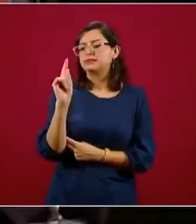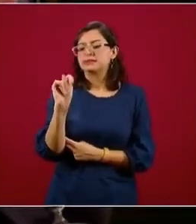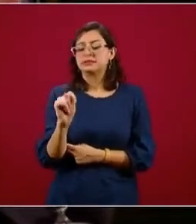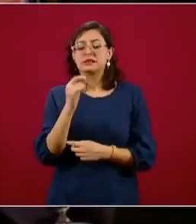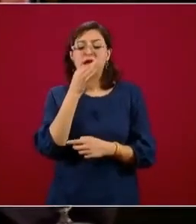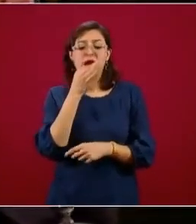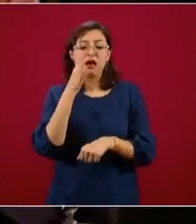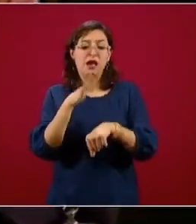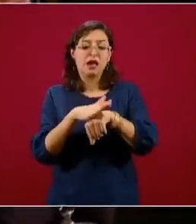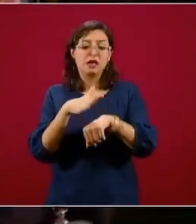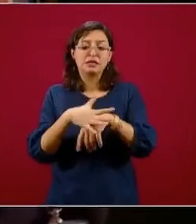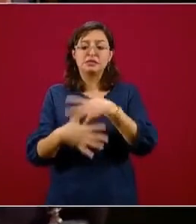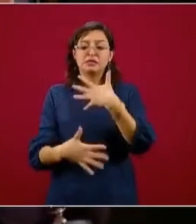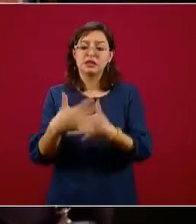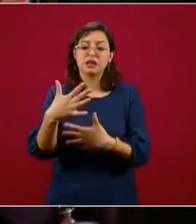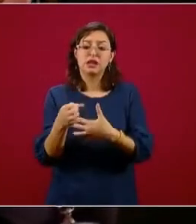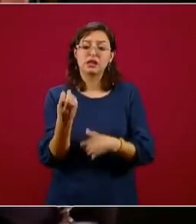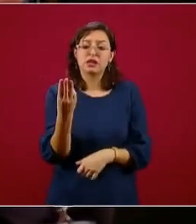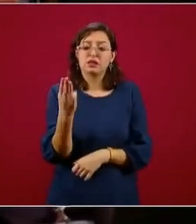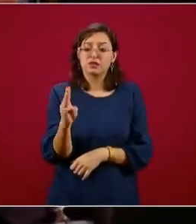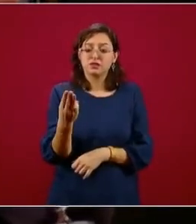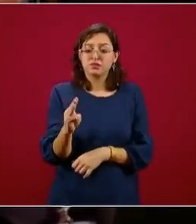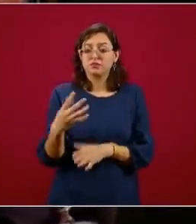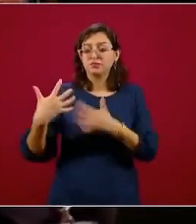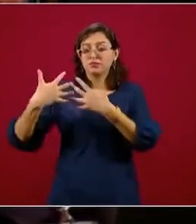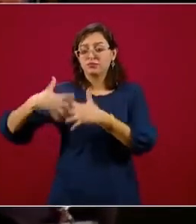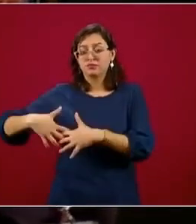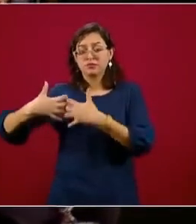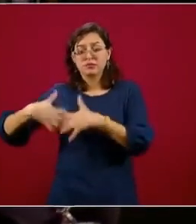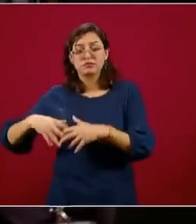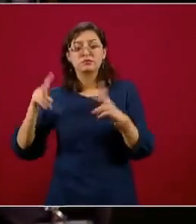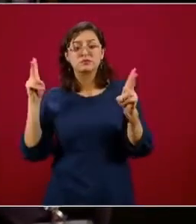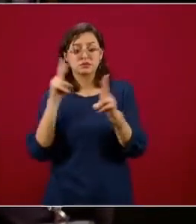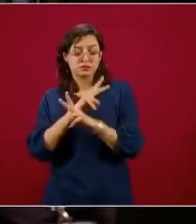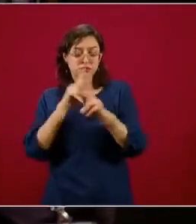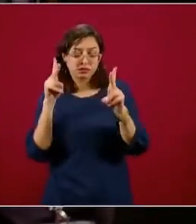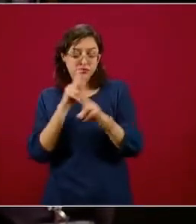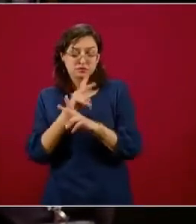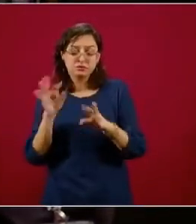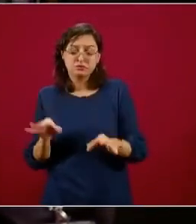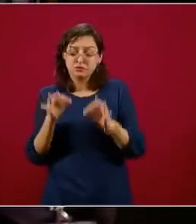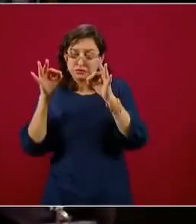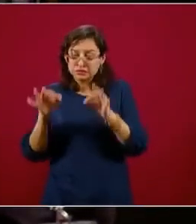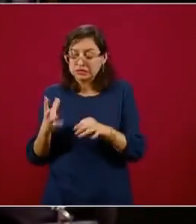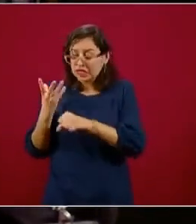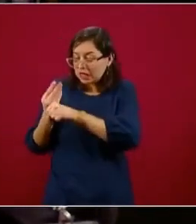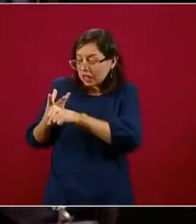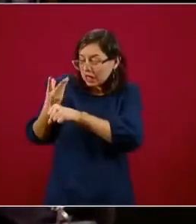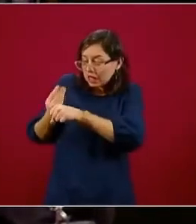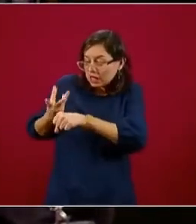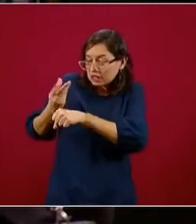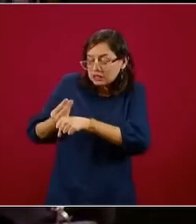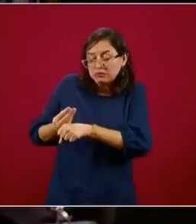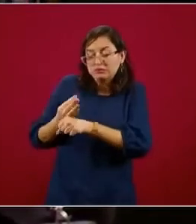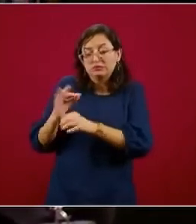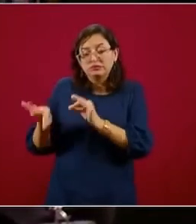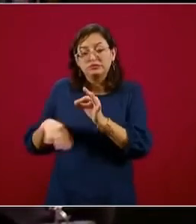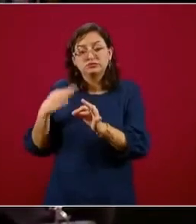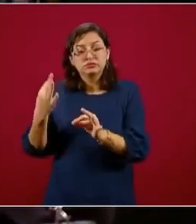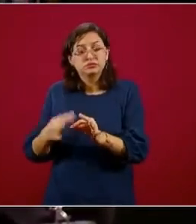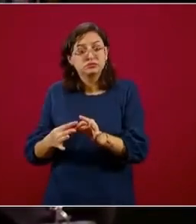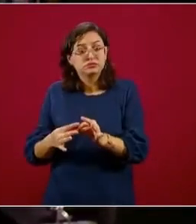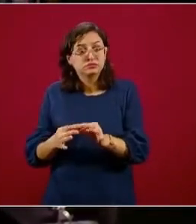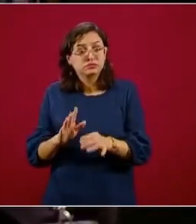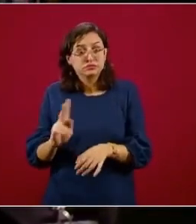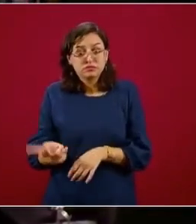mayo iban a tener listos unos ventiladores que estaban reparando y en los que estaban trabajando. Quiero